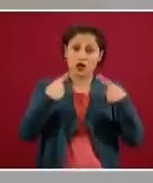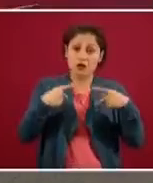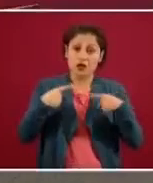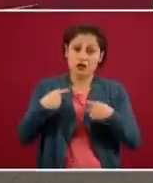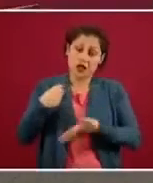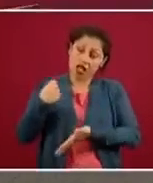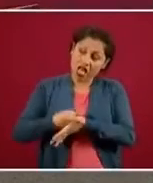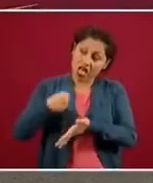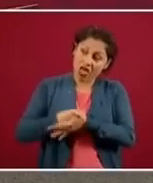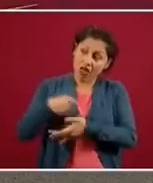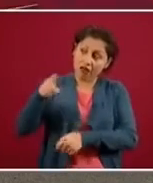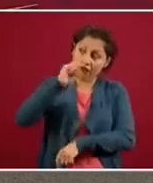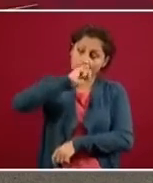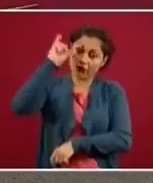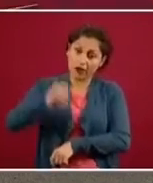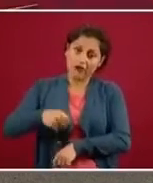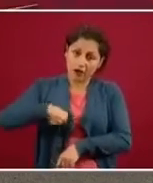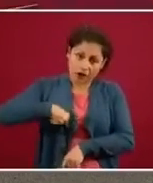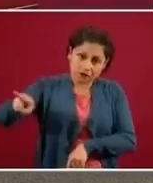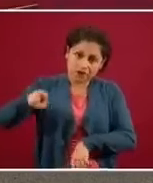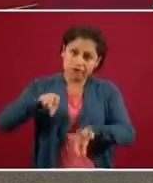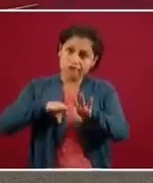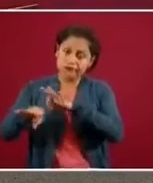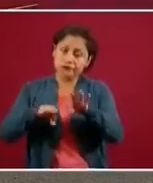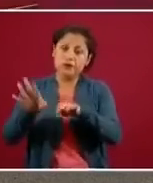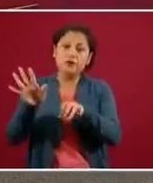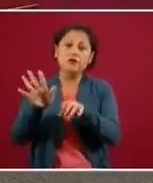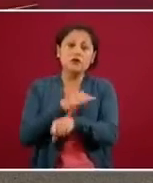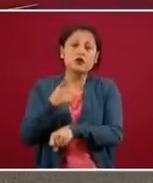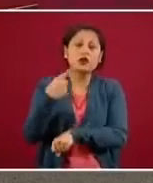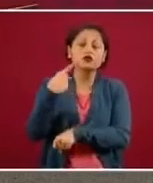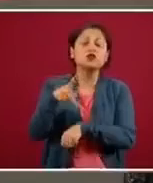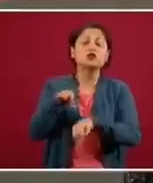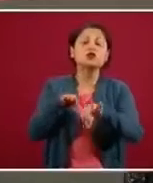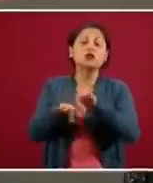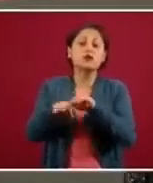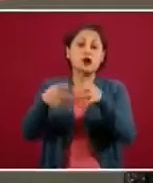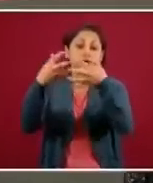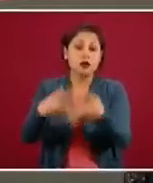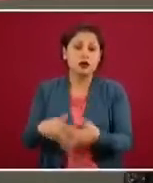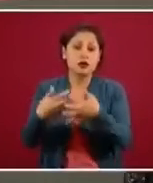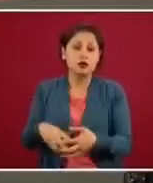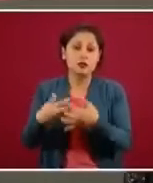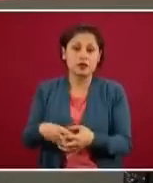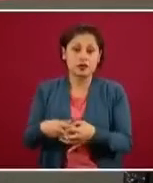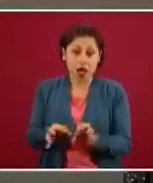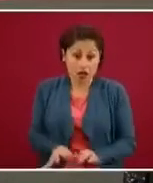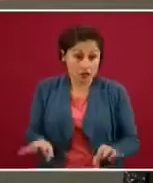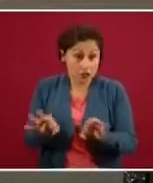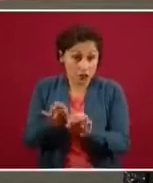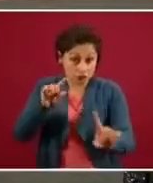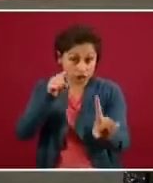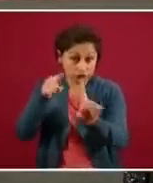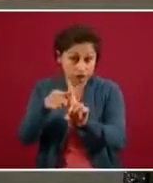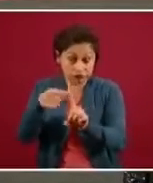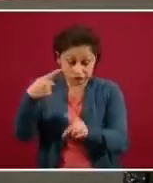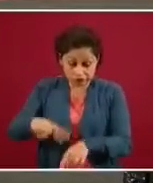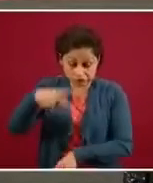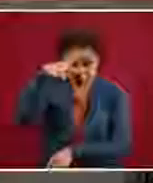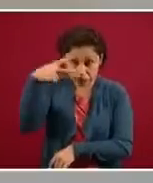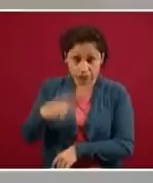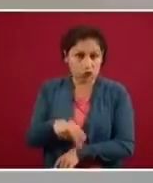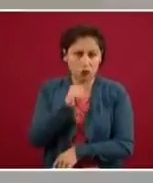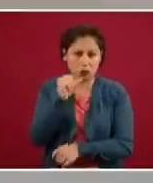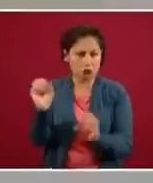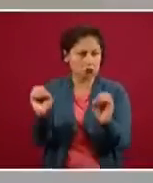trabajar porque su empresa, que no tiene una actividad esencial, se empeña en seguir operando o